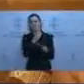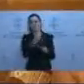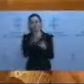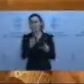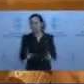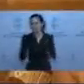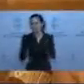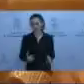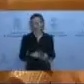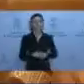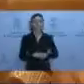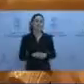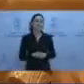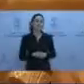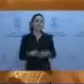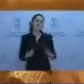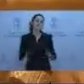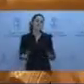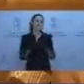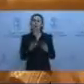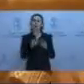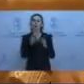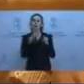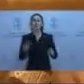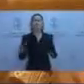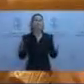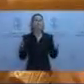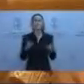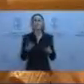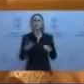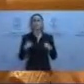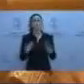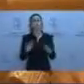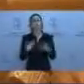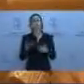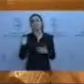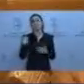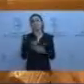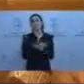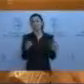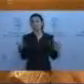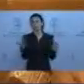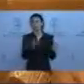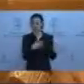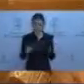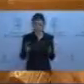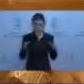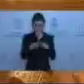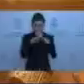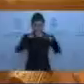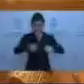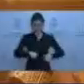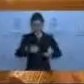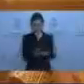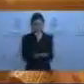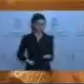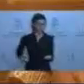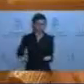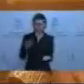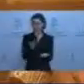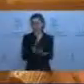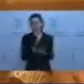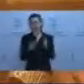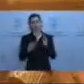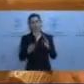señor consejero. ¿Cuál es la peor manera posible? Mire, el pasado 16 de marzo, este grupo parlamentario solicitaba, por un